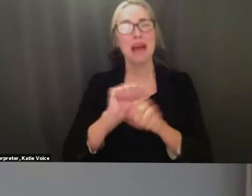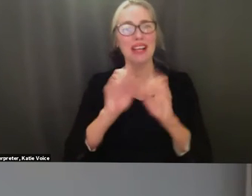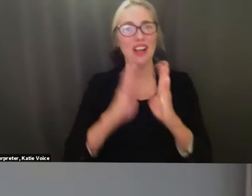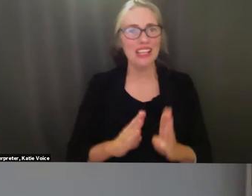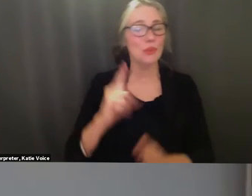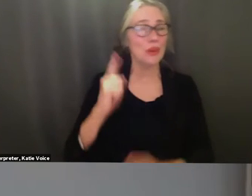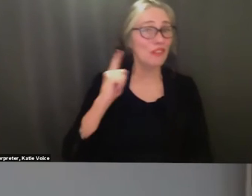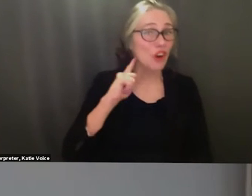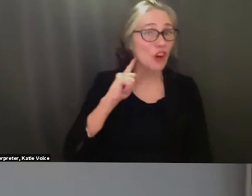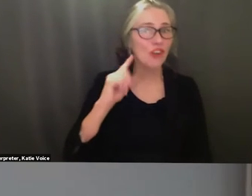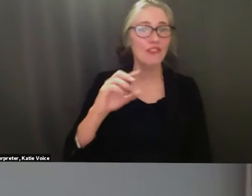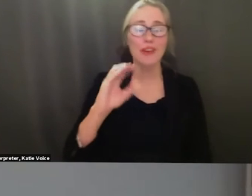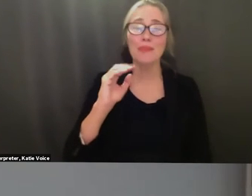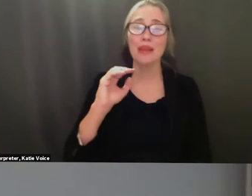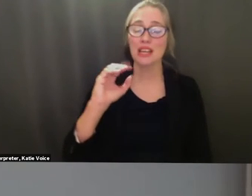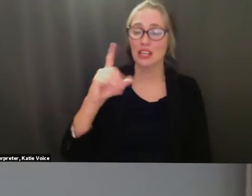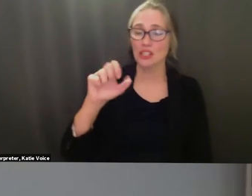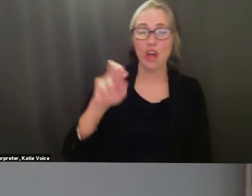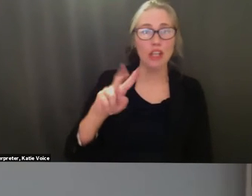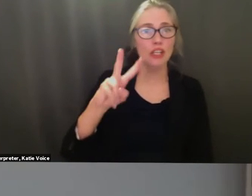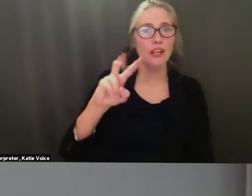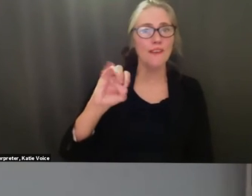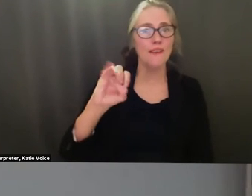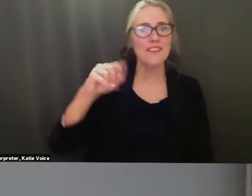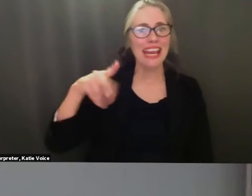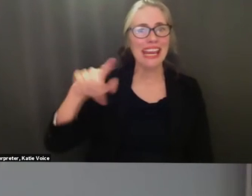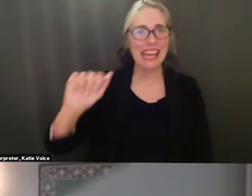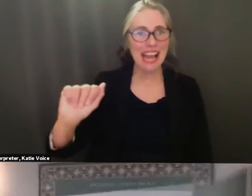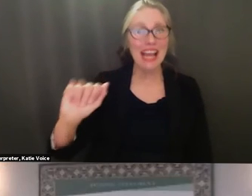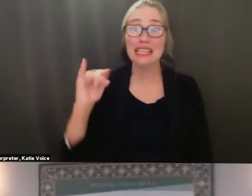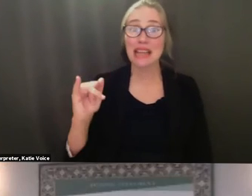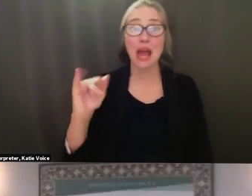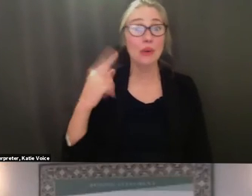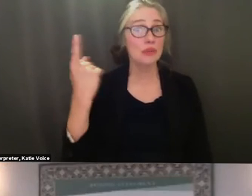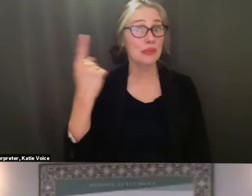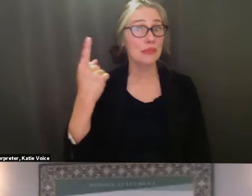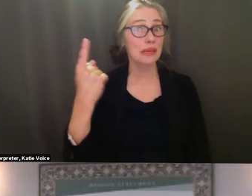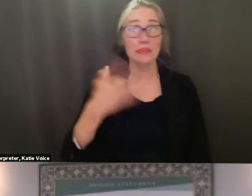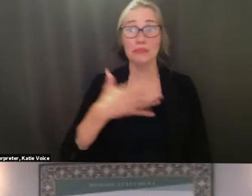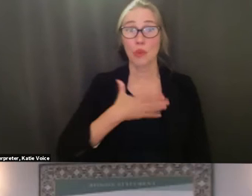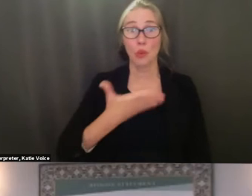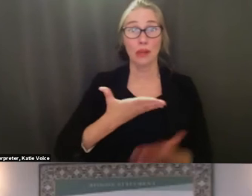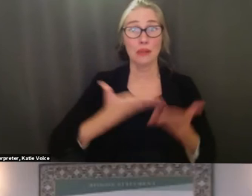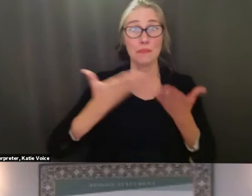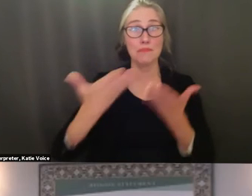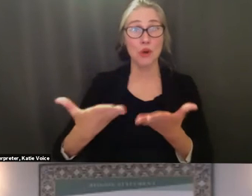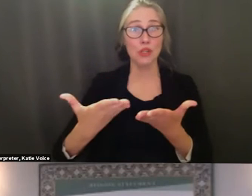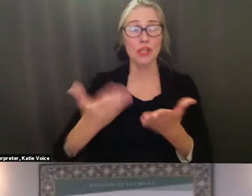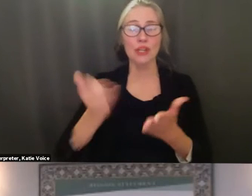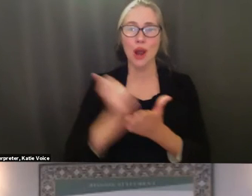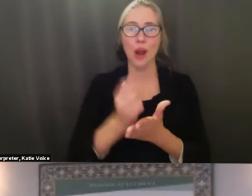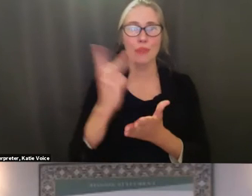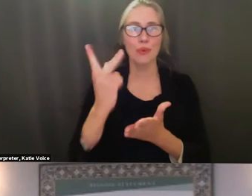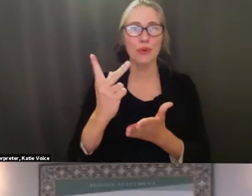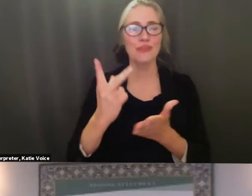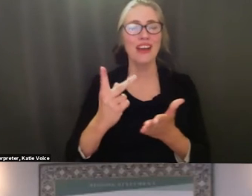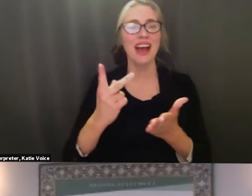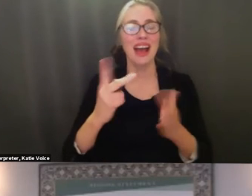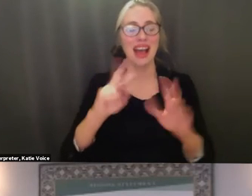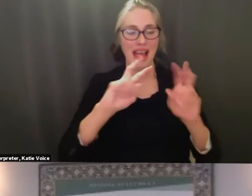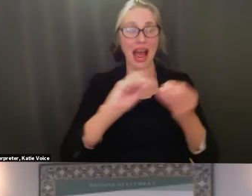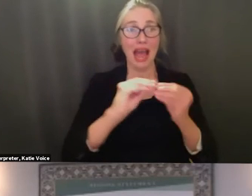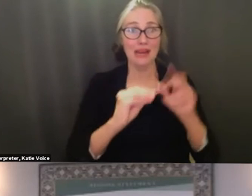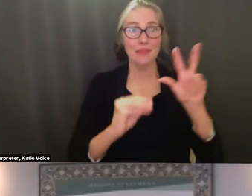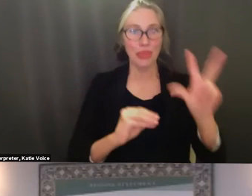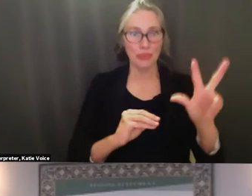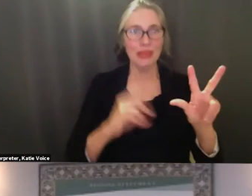al doctor Beck y hemos tenido algunas discusiones, algunas preguntas. ¿Puede alguien presentar una moción para aprobar el asunto número 3, aprobación de un puesto administrativo clasificado y su